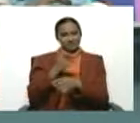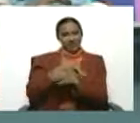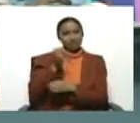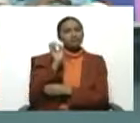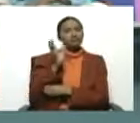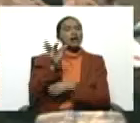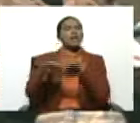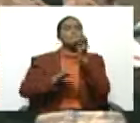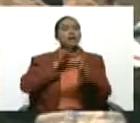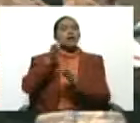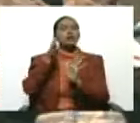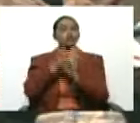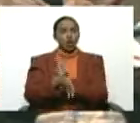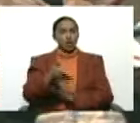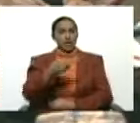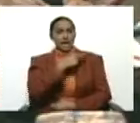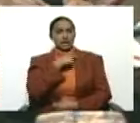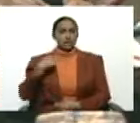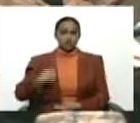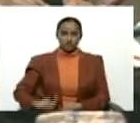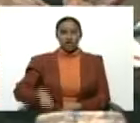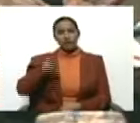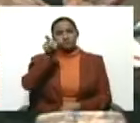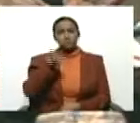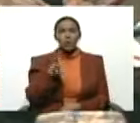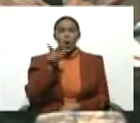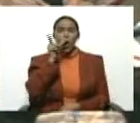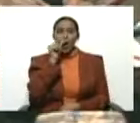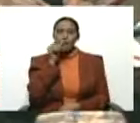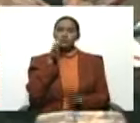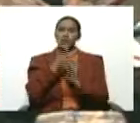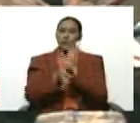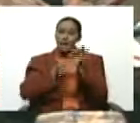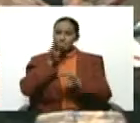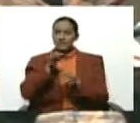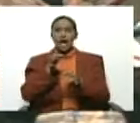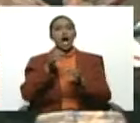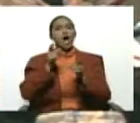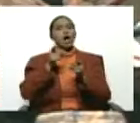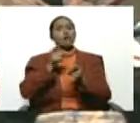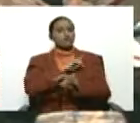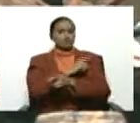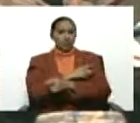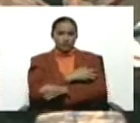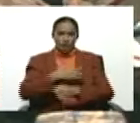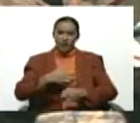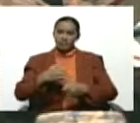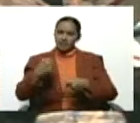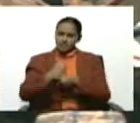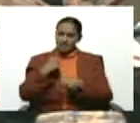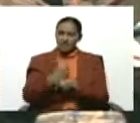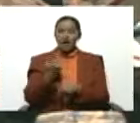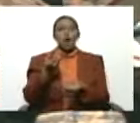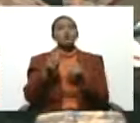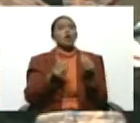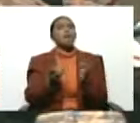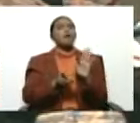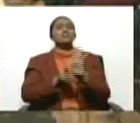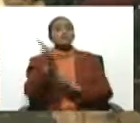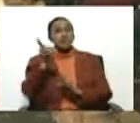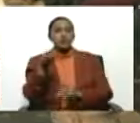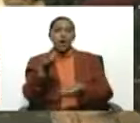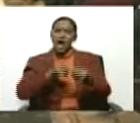caso asiático el factor fundamental fue la fuerza de trabajo pero luego incorporó otro que es fundamental para el desarrollo y la apertura de las